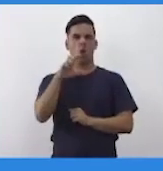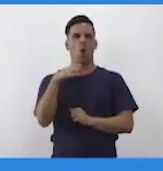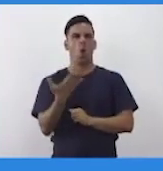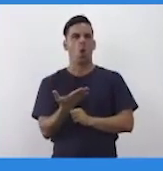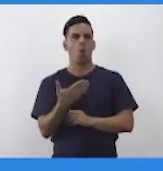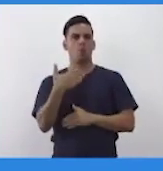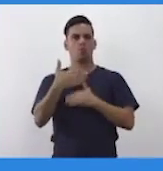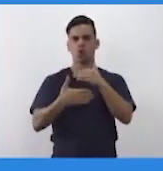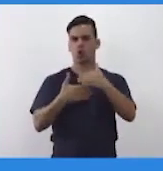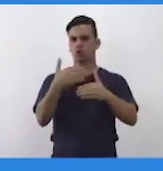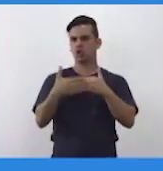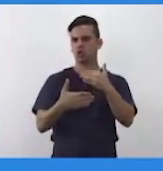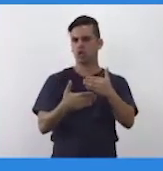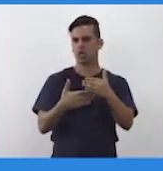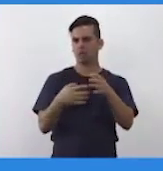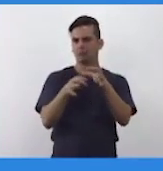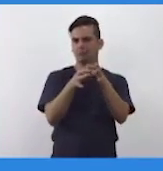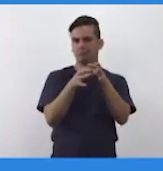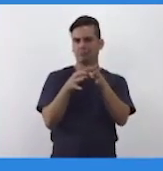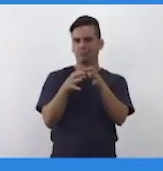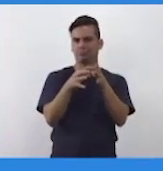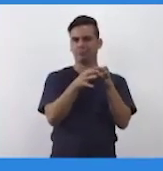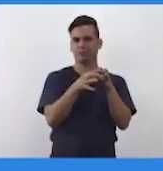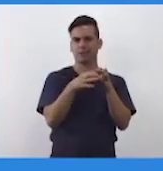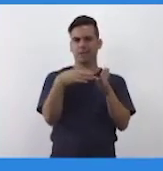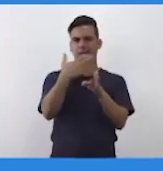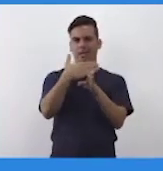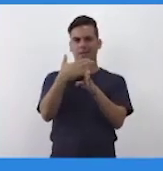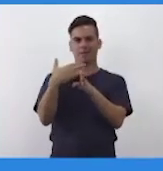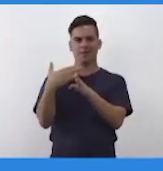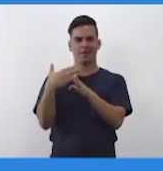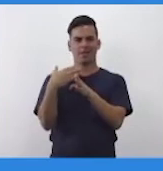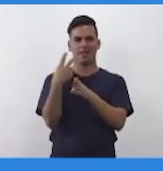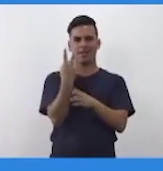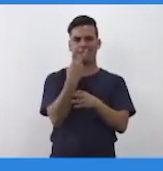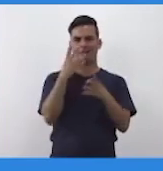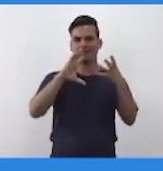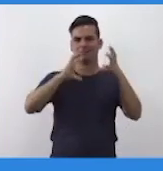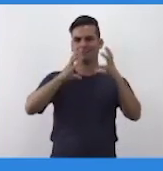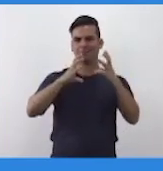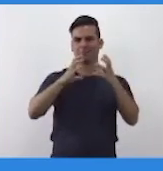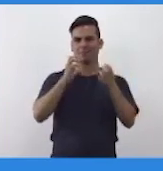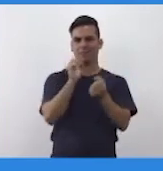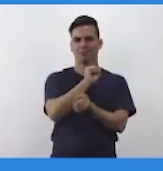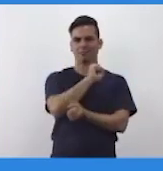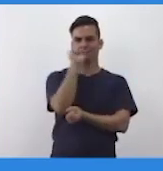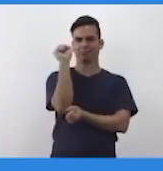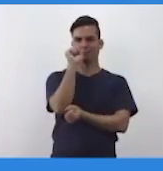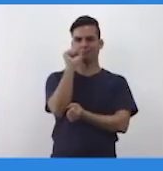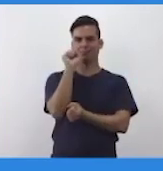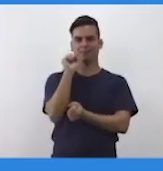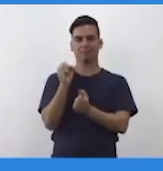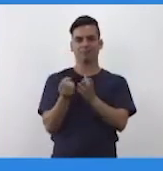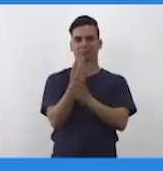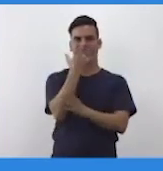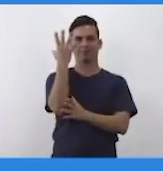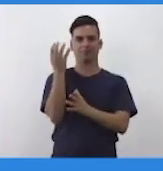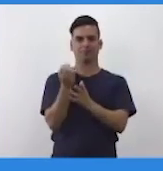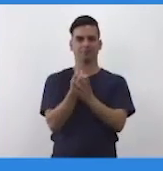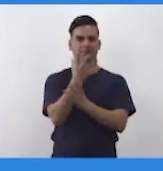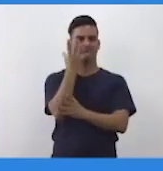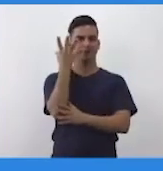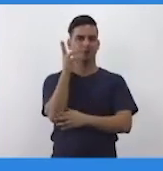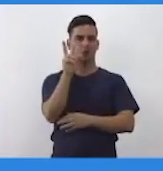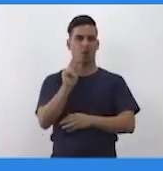organismos a partir de diferentes estructuras logran realizar este proceso. Unos segundos para